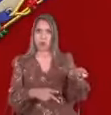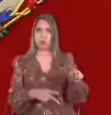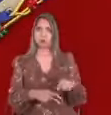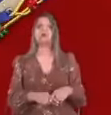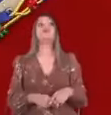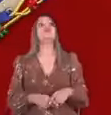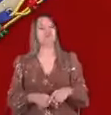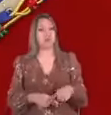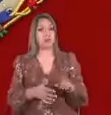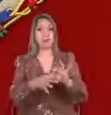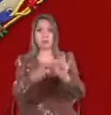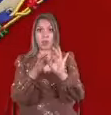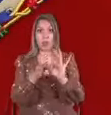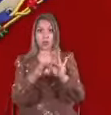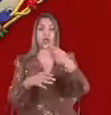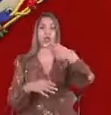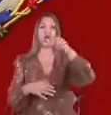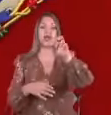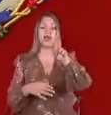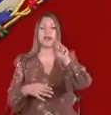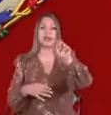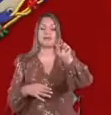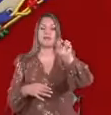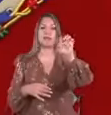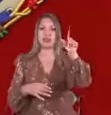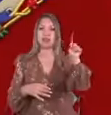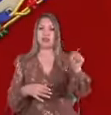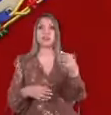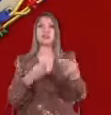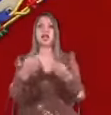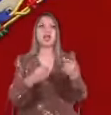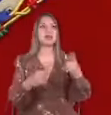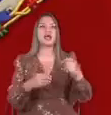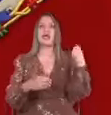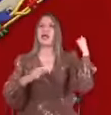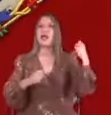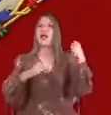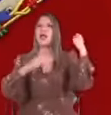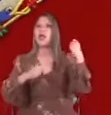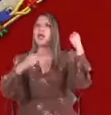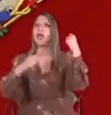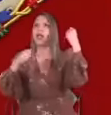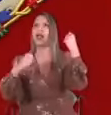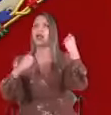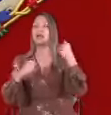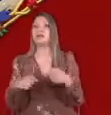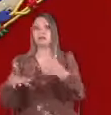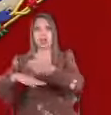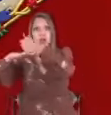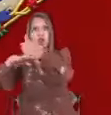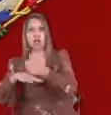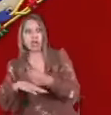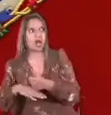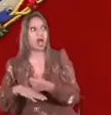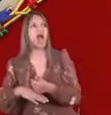atroz, y a mi compañero Virgilio y a otros compañeros, les pusieron en prisión con un delito que hasta ahora no han podido ni siquiera insinuar que